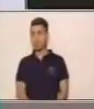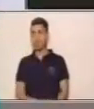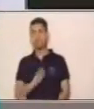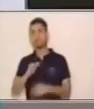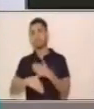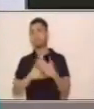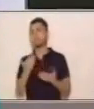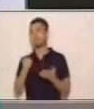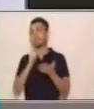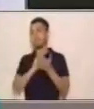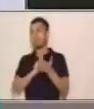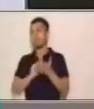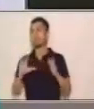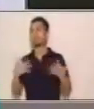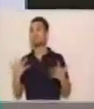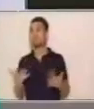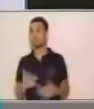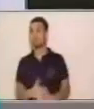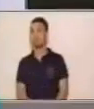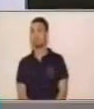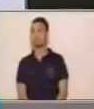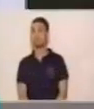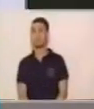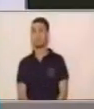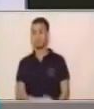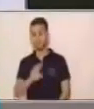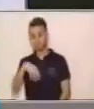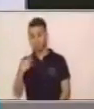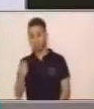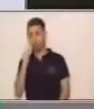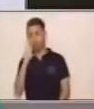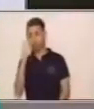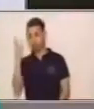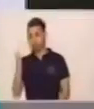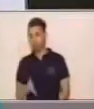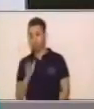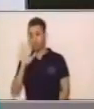cuál. Excelente, muy bien. Dos